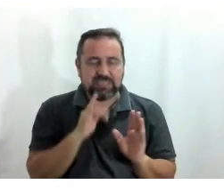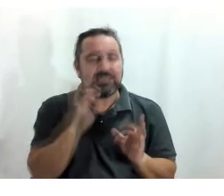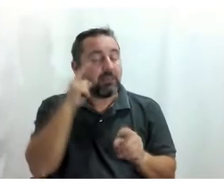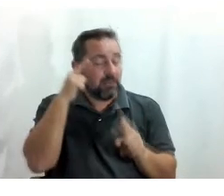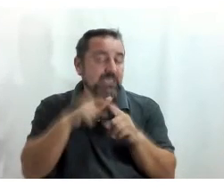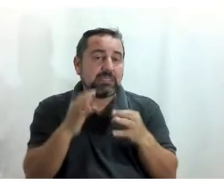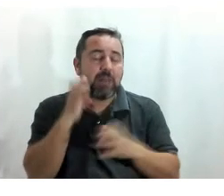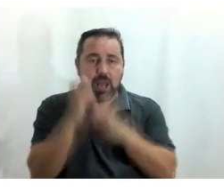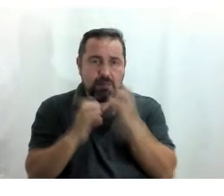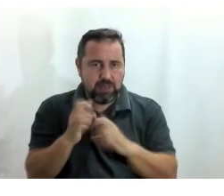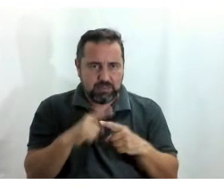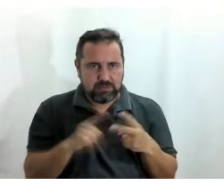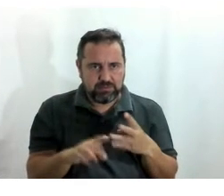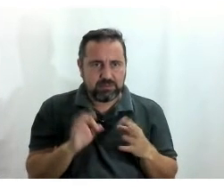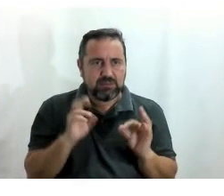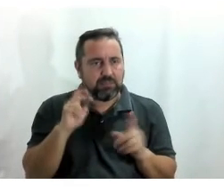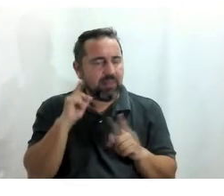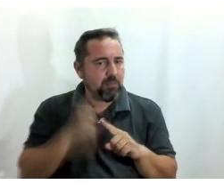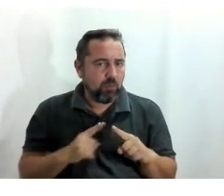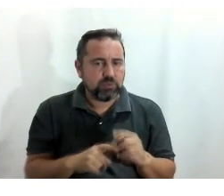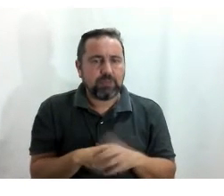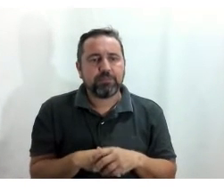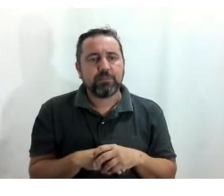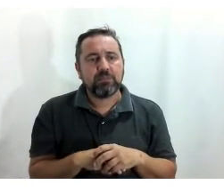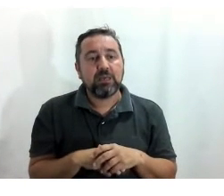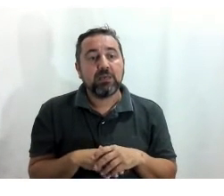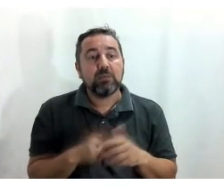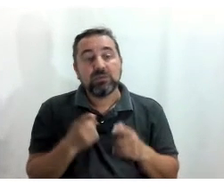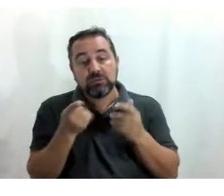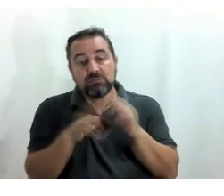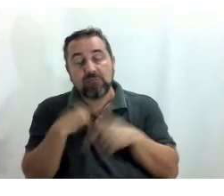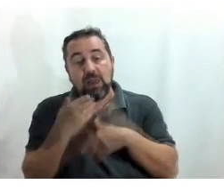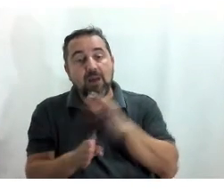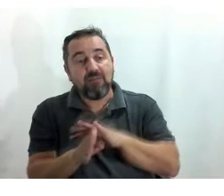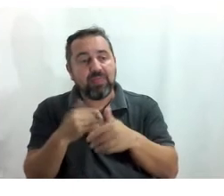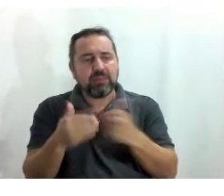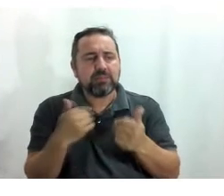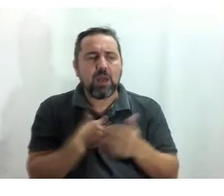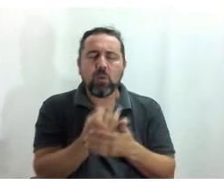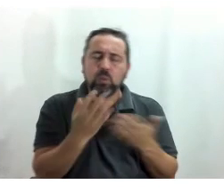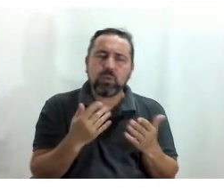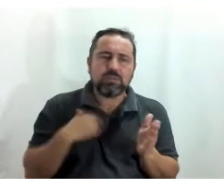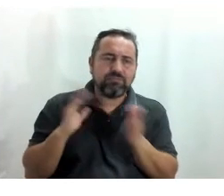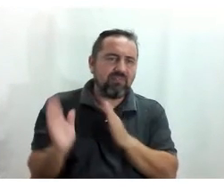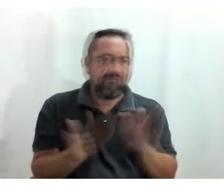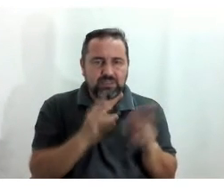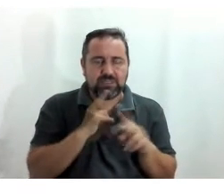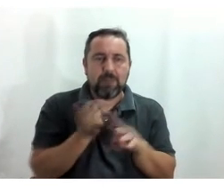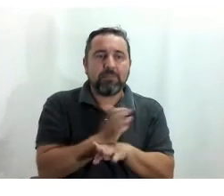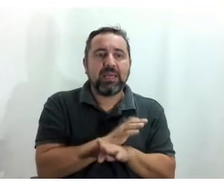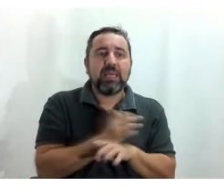animales en el campo de la hipoacusia. Algunos de estos avances, pues como sabéis, una vez que pasan la fase preclínica con